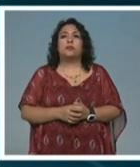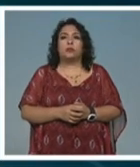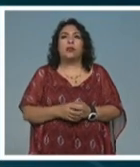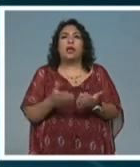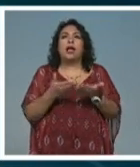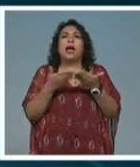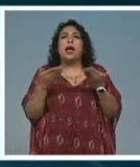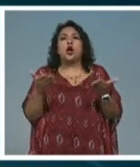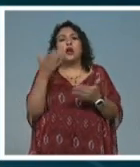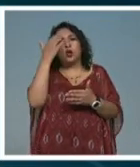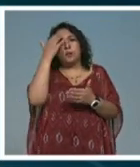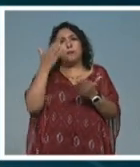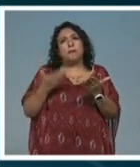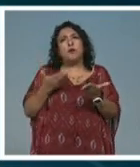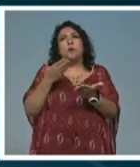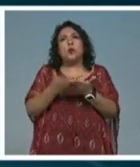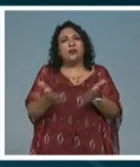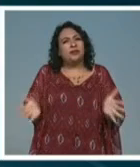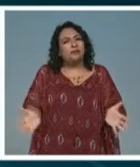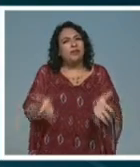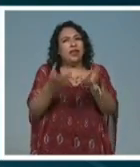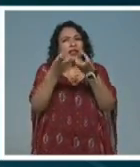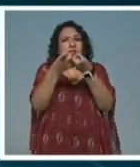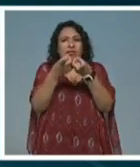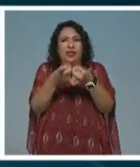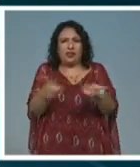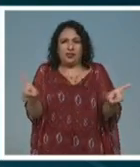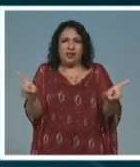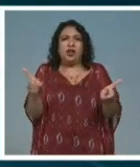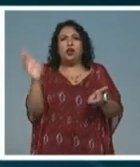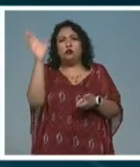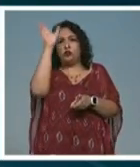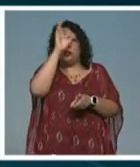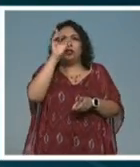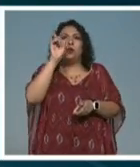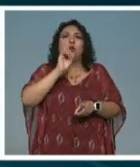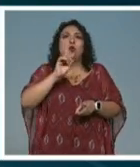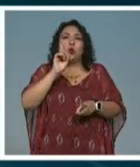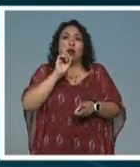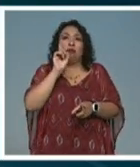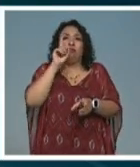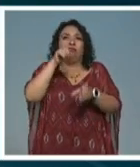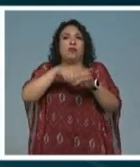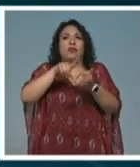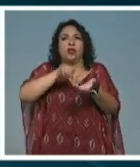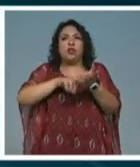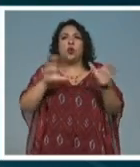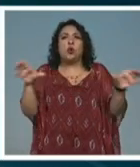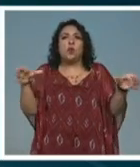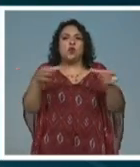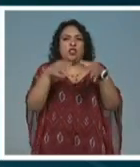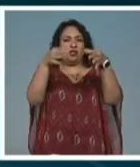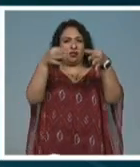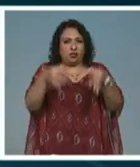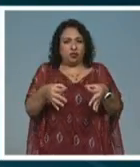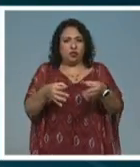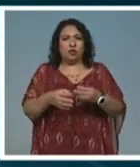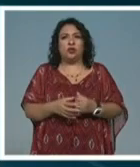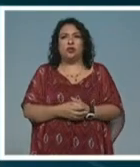Vamos ahora a conocer una iniciativa que va a fomentar el desarrollo científico de mujeres que pertenecen a comunidades originarias.